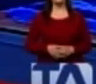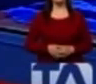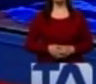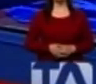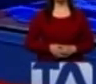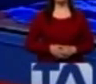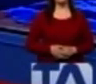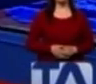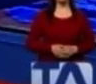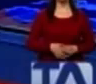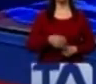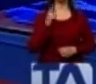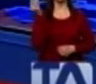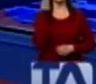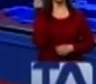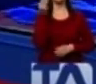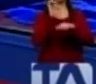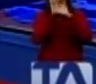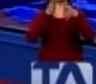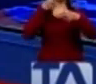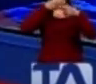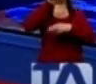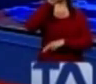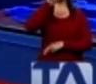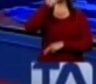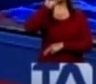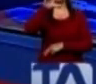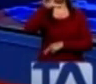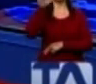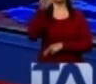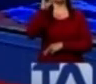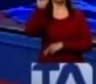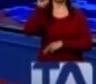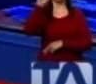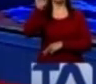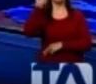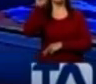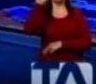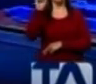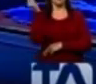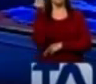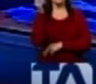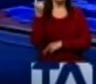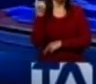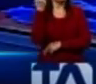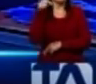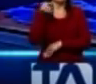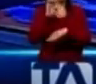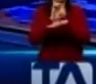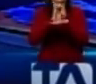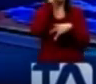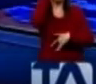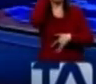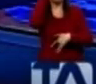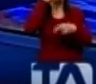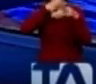Daniel Carrera, de 19 años, es el único paciente diagnosticado con el síndrome de DREN en el país, una enfermedad de origen genético